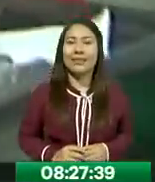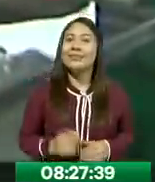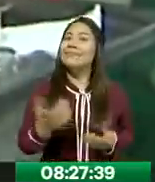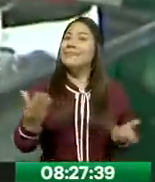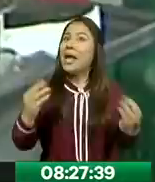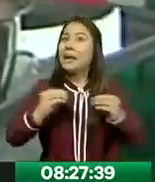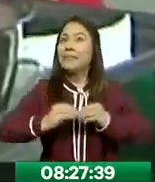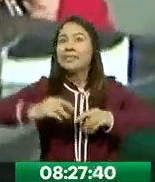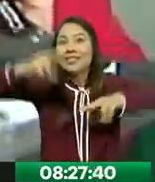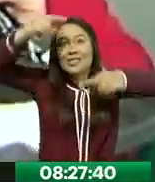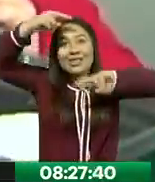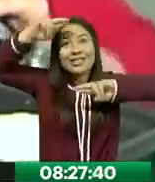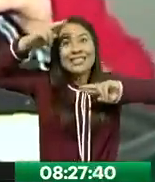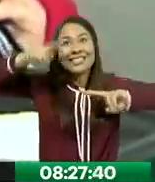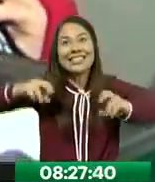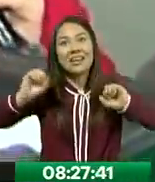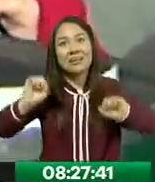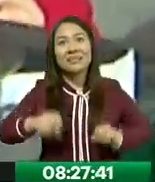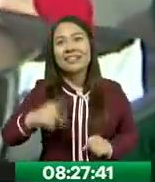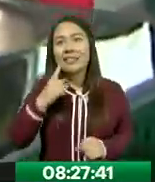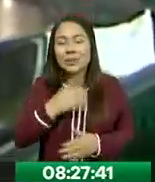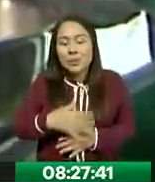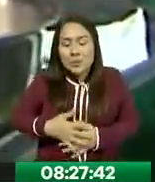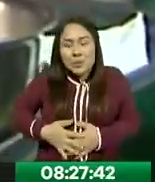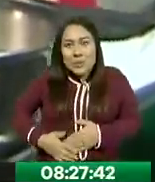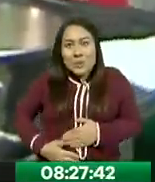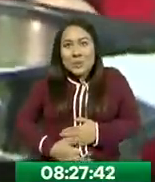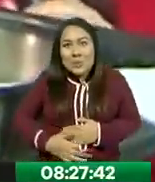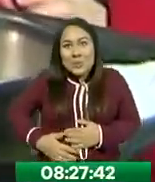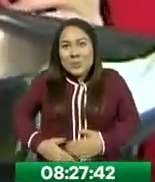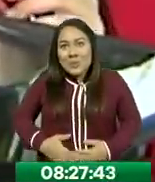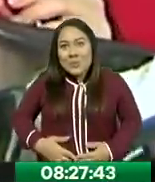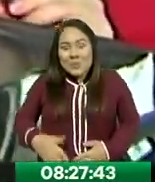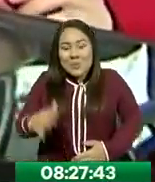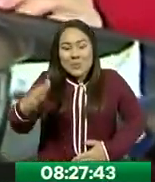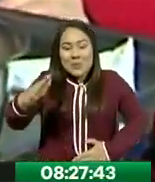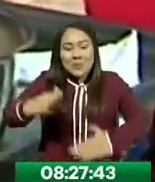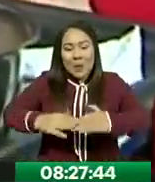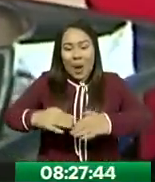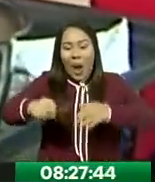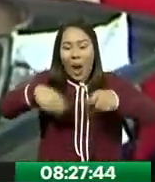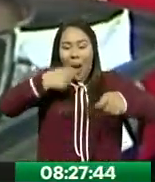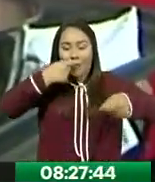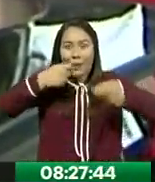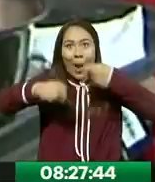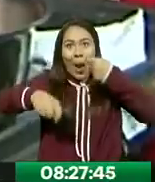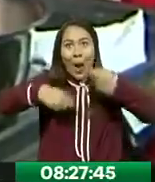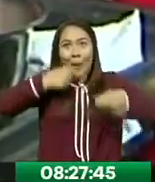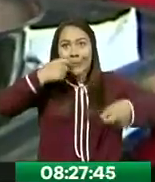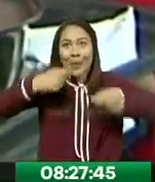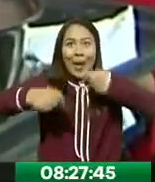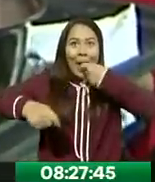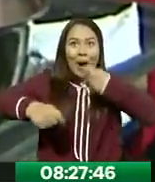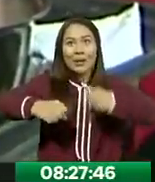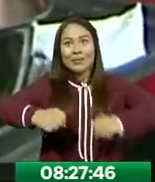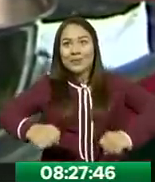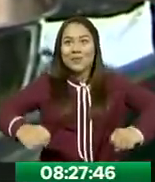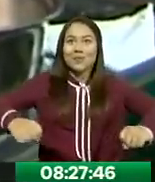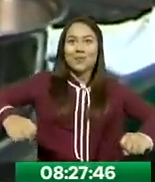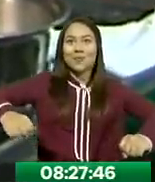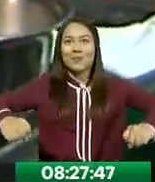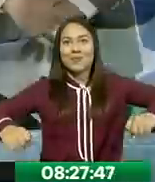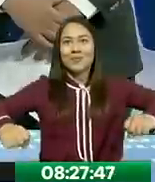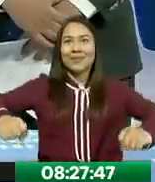más información y como dicen por ahí, barriga llena, corazón contento y hay que probando, probando, uno se va engordando, así que ahí